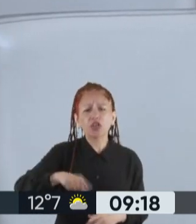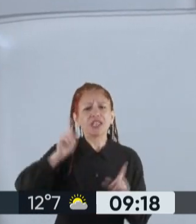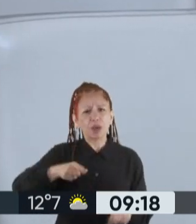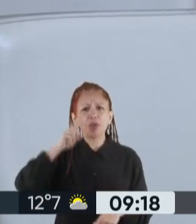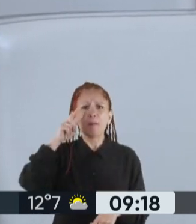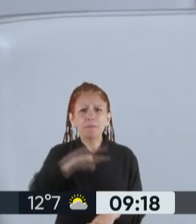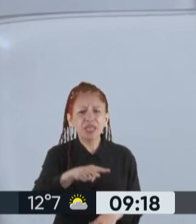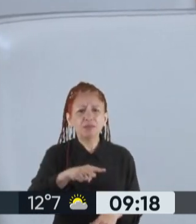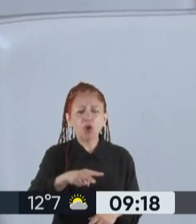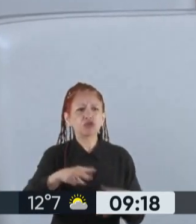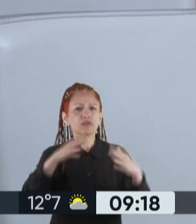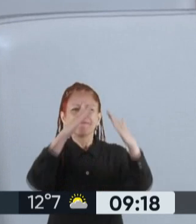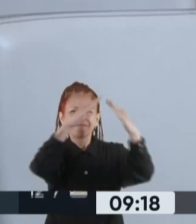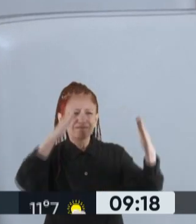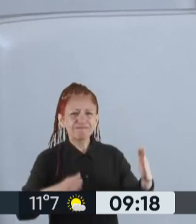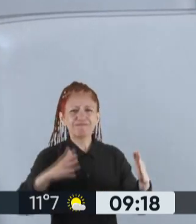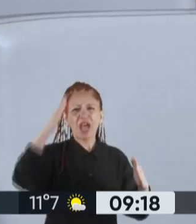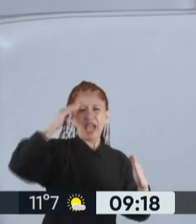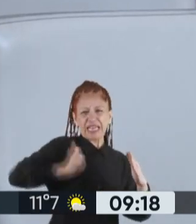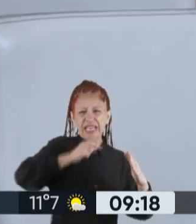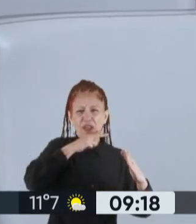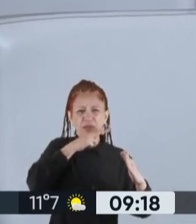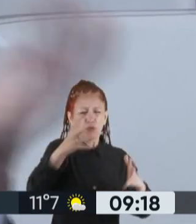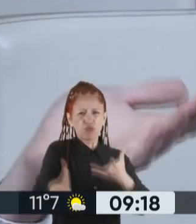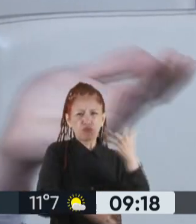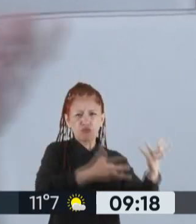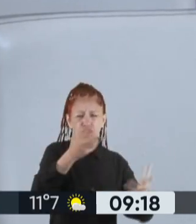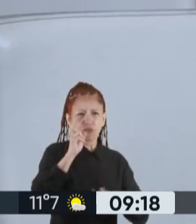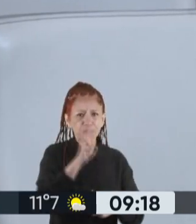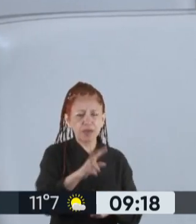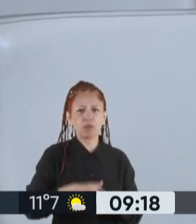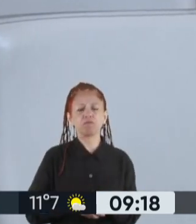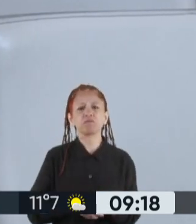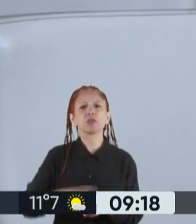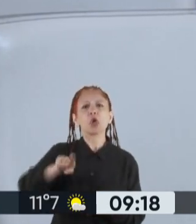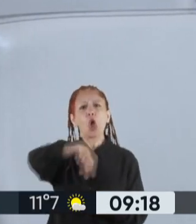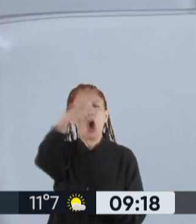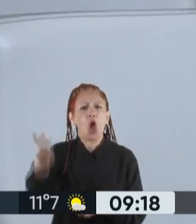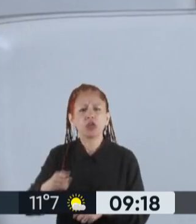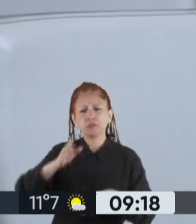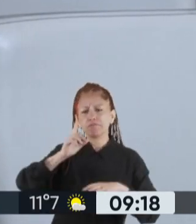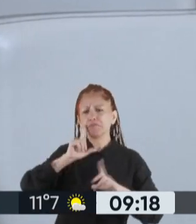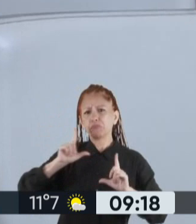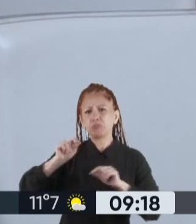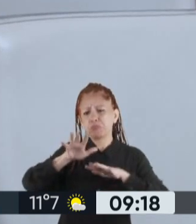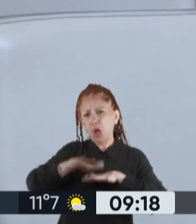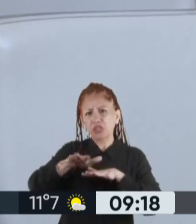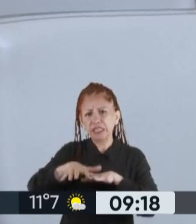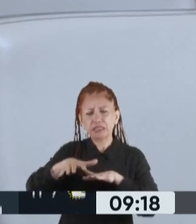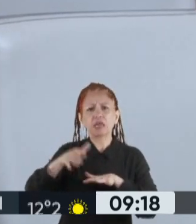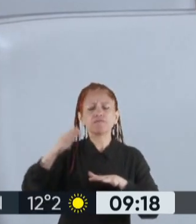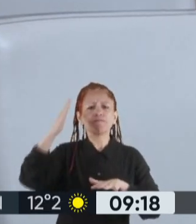una casilla de gendarmería. Los piquetes que son a los tiros despejados por barras